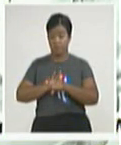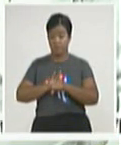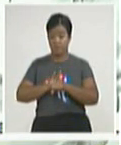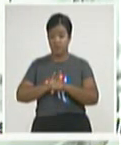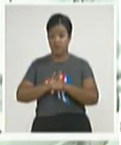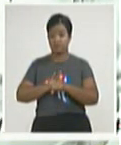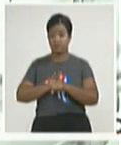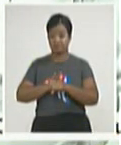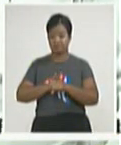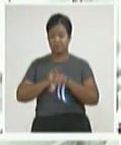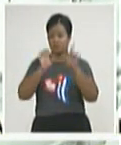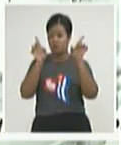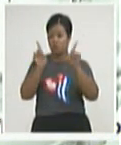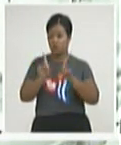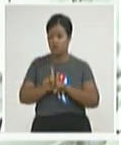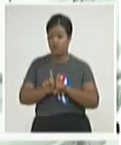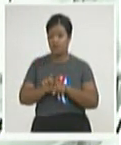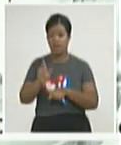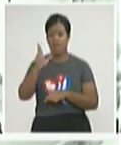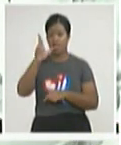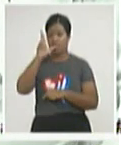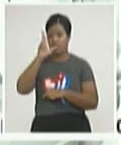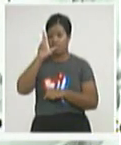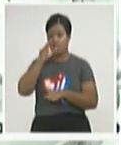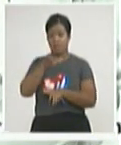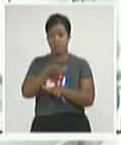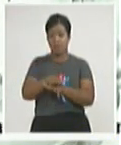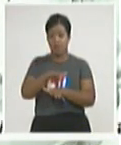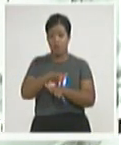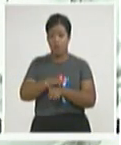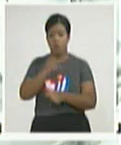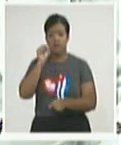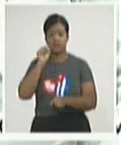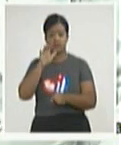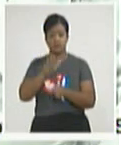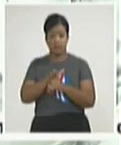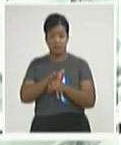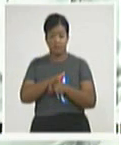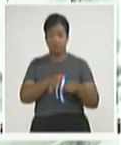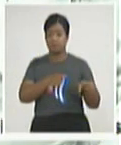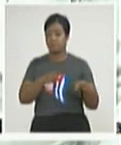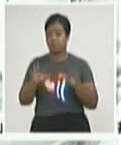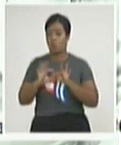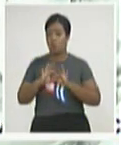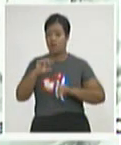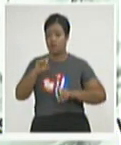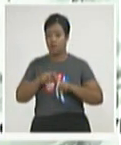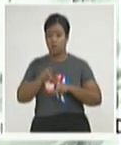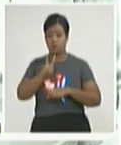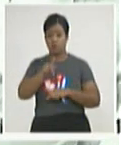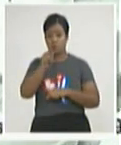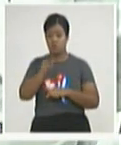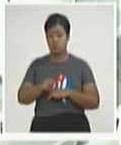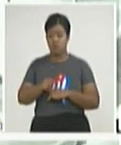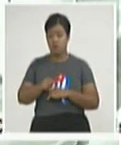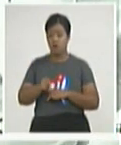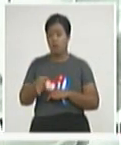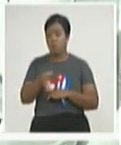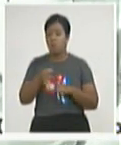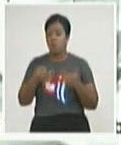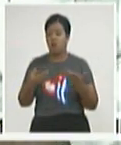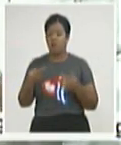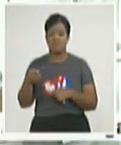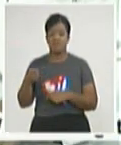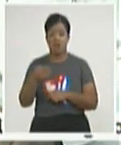Ciro Redondo, Majagua y Chambas. En Guantánamo fallecen 2 personas de Baracoa y